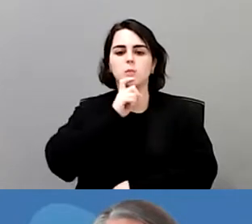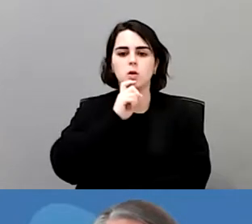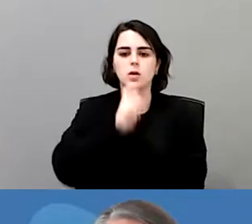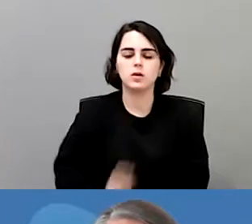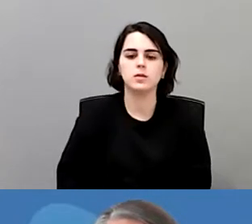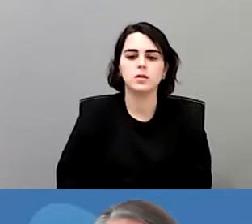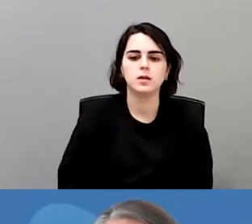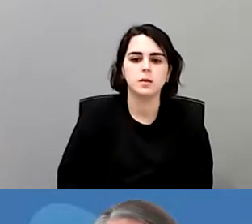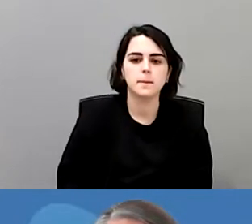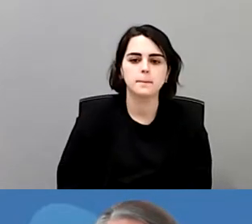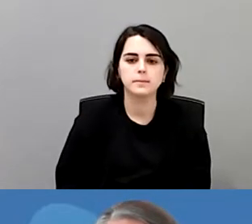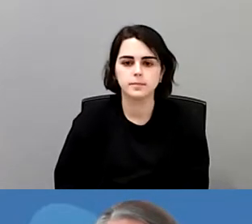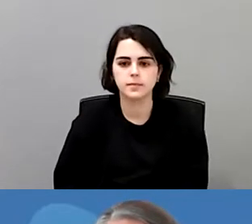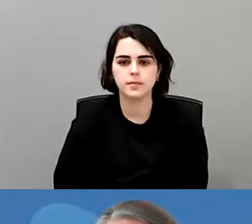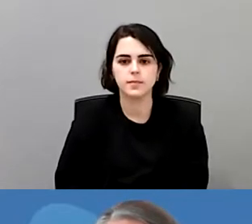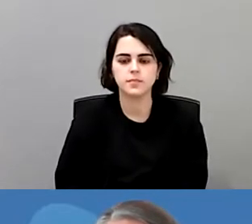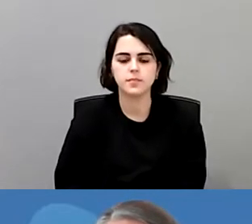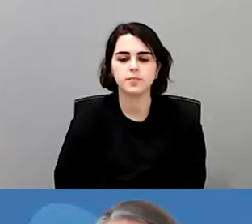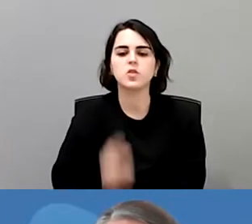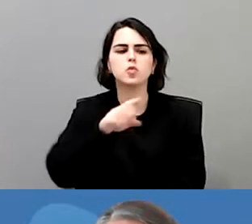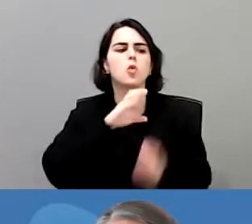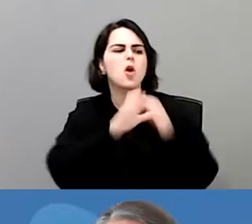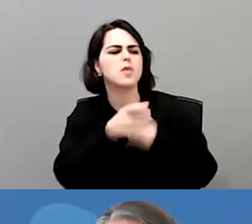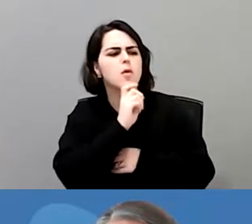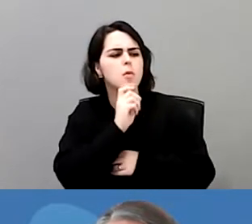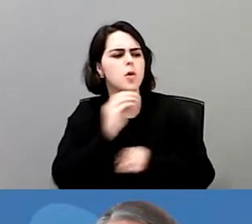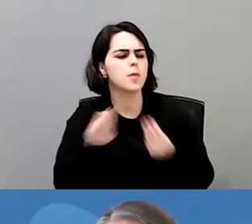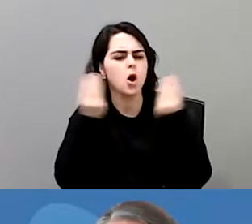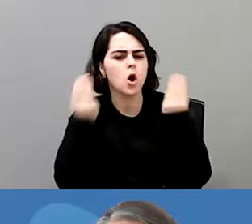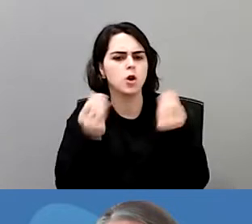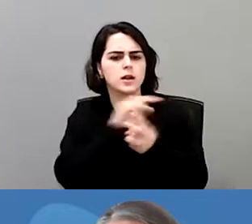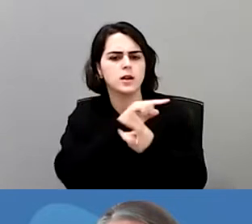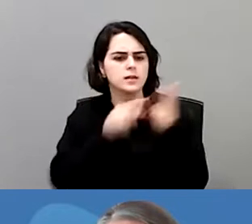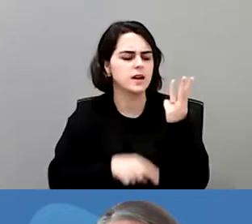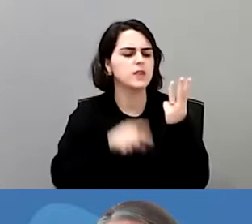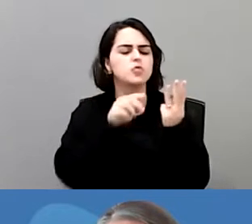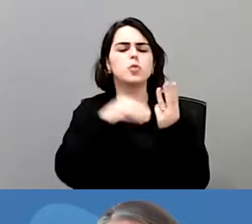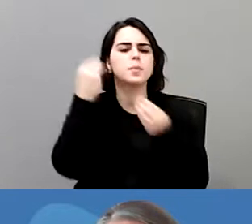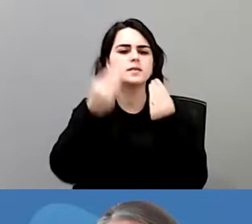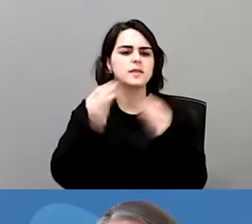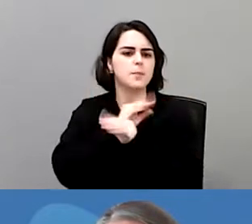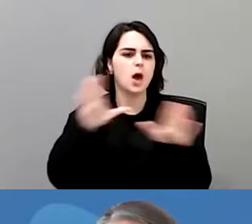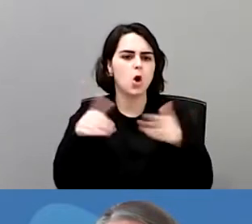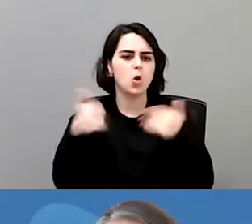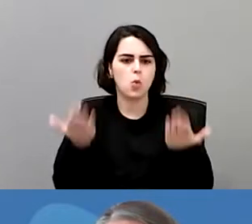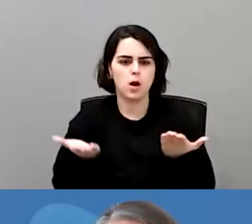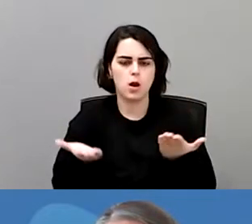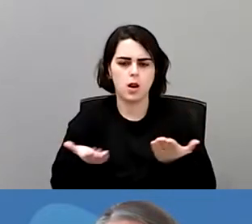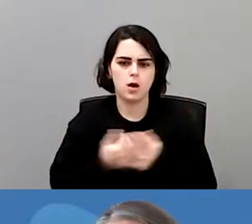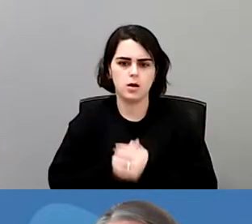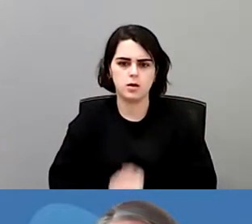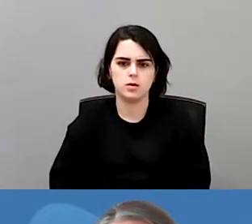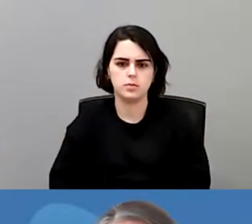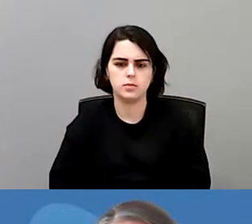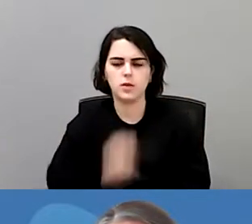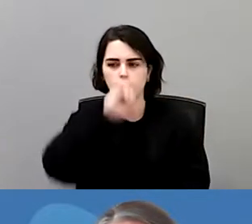La primera, ¿cómo te comunicas mejor? De las tres formas que hemos visto que tienes, de formas de comunicación, ¿cuál es tu